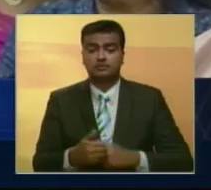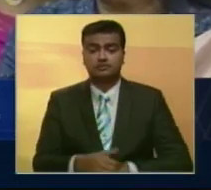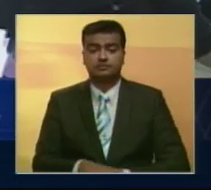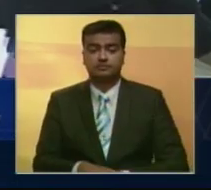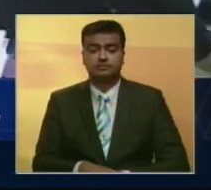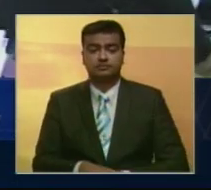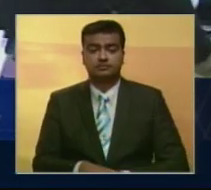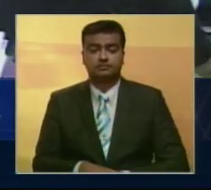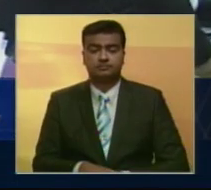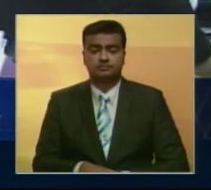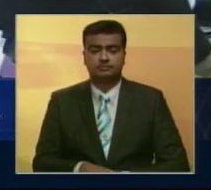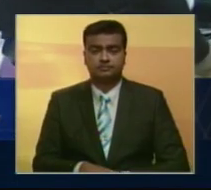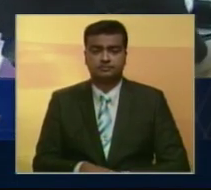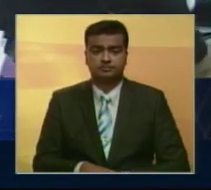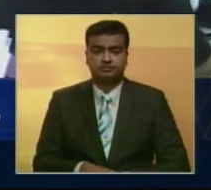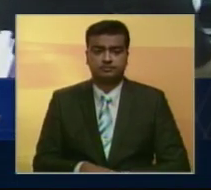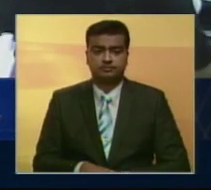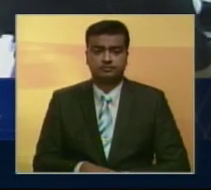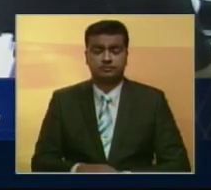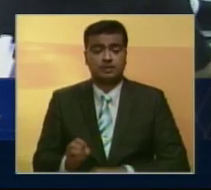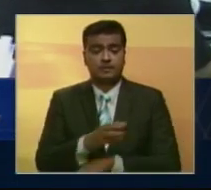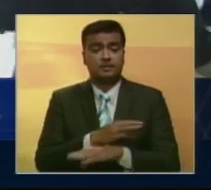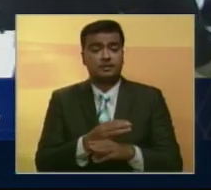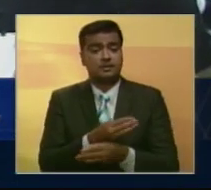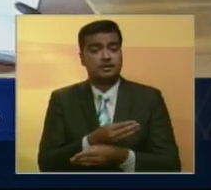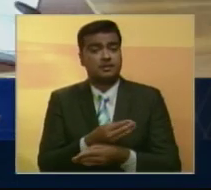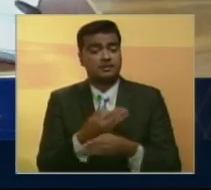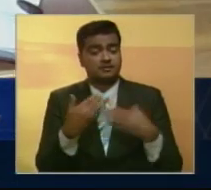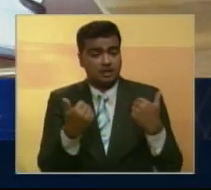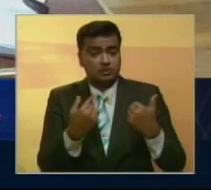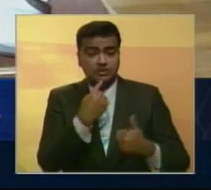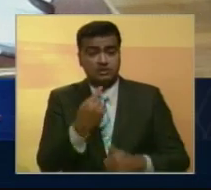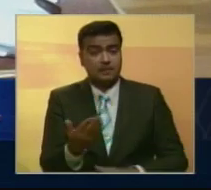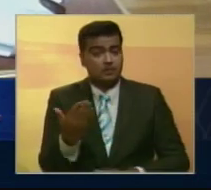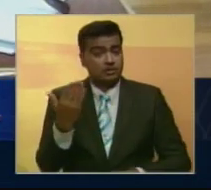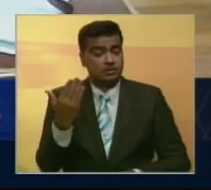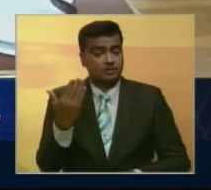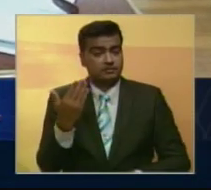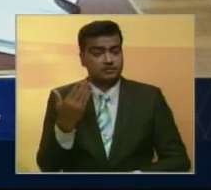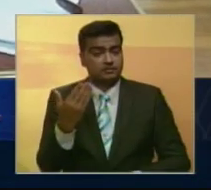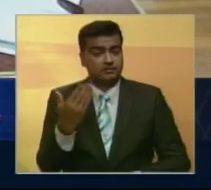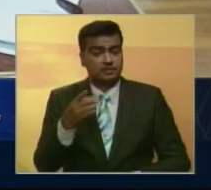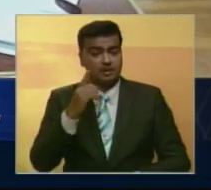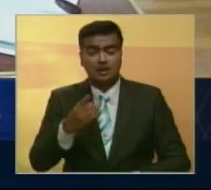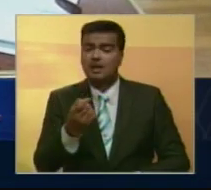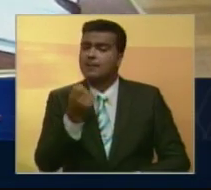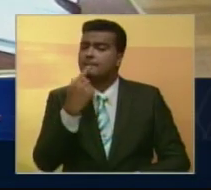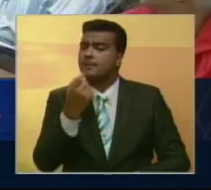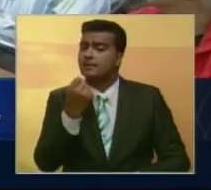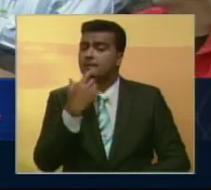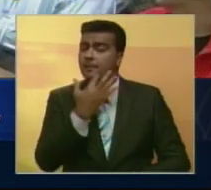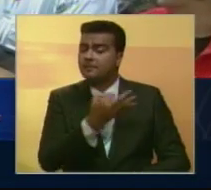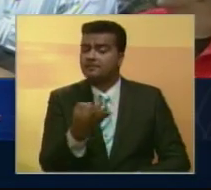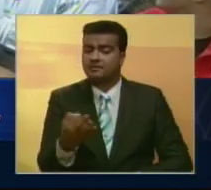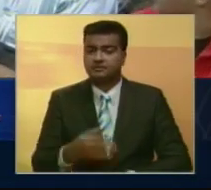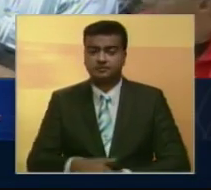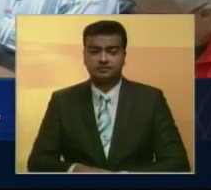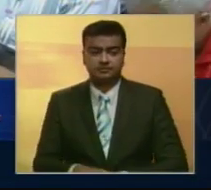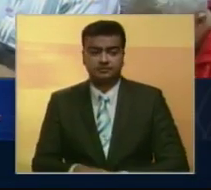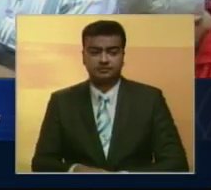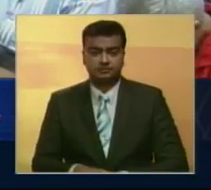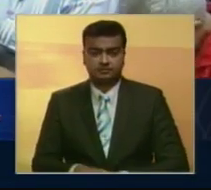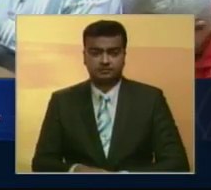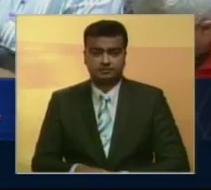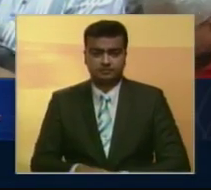nuestro pueblo. La recién designada ministra de Salud destacó que es primordial que el suministro de medicamentos sea efectivo.